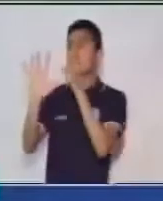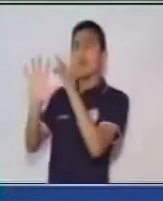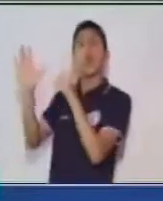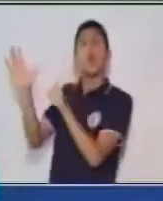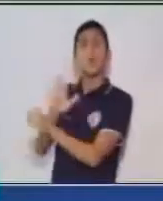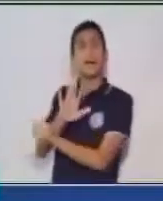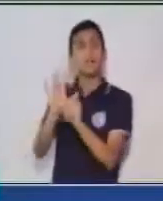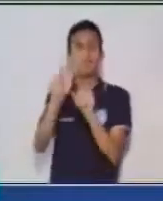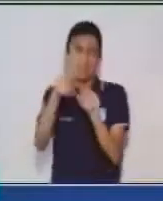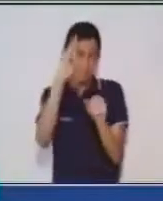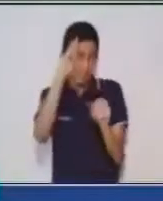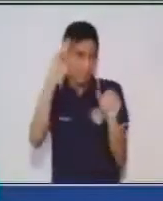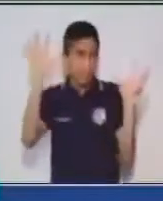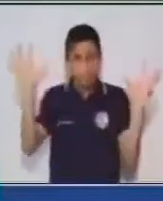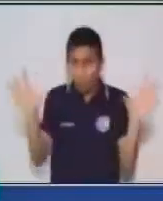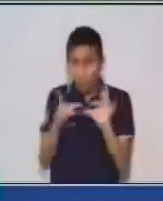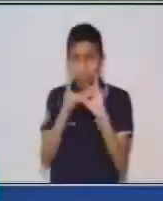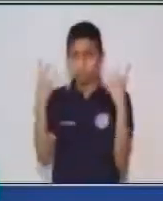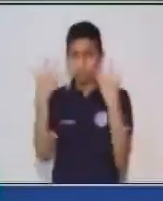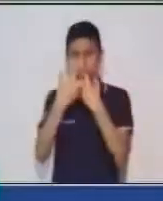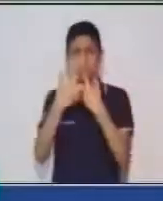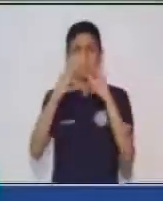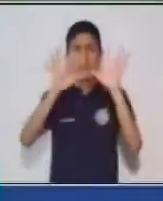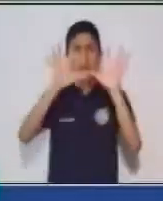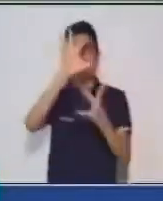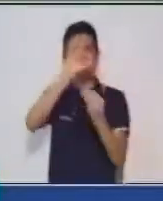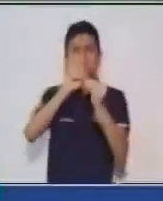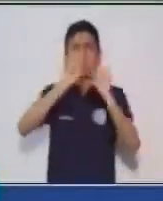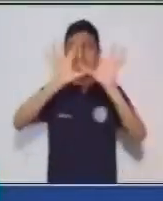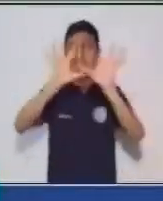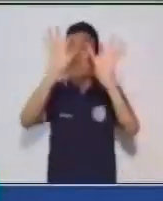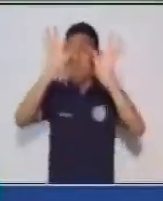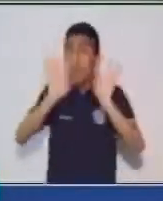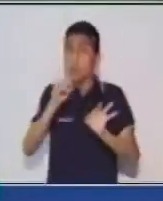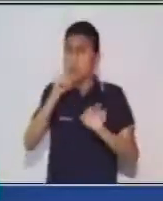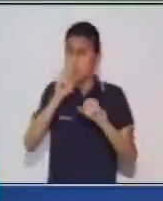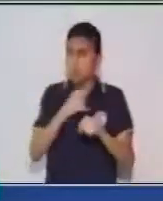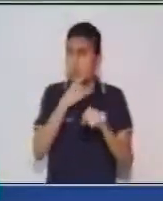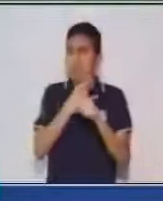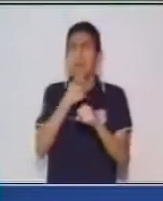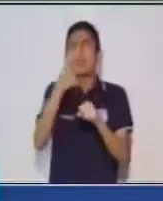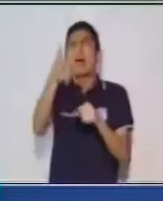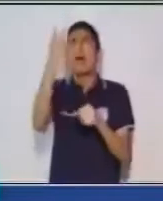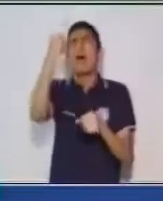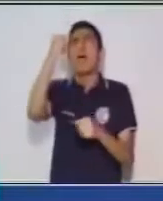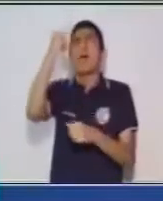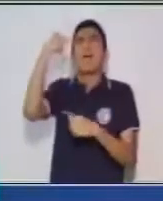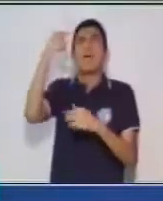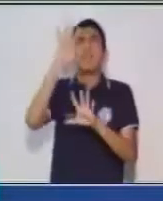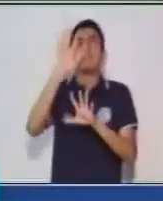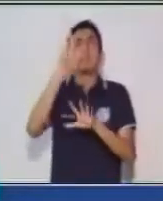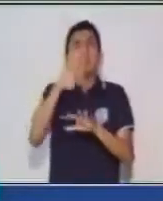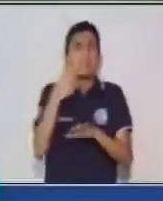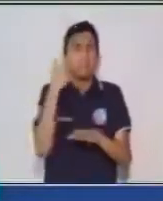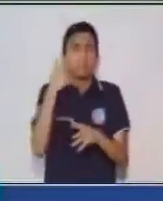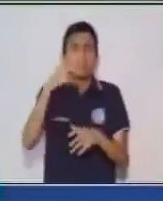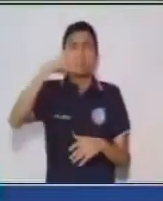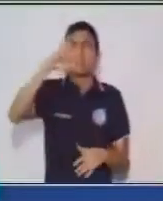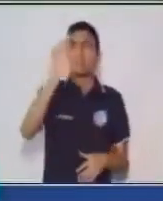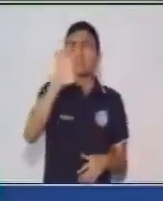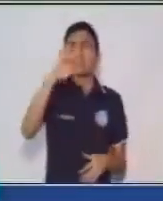Tenemos 3 formas de conjugarlo en pretérito. No quiero que te hagas bolas con este nombre. Pretérito